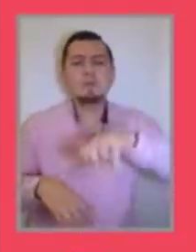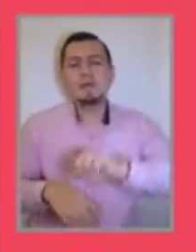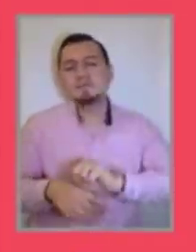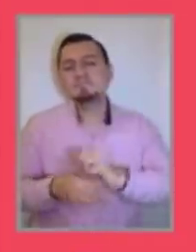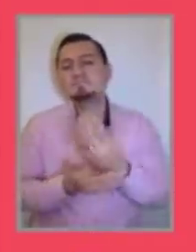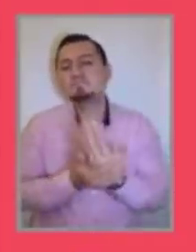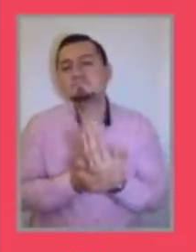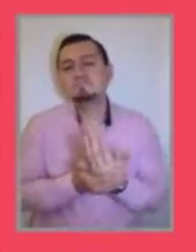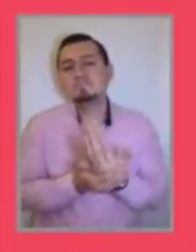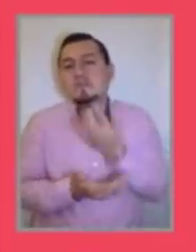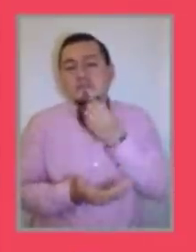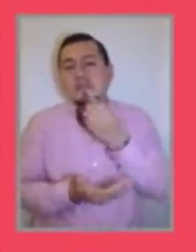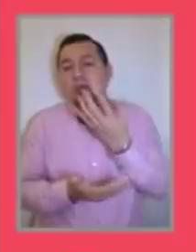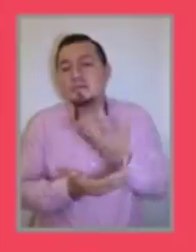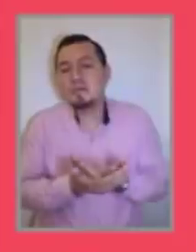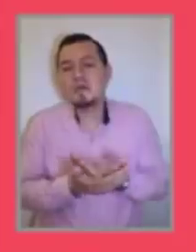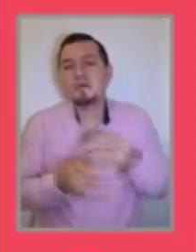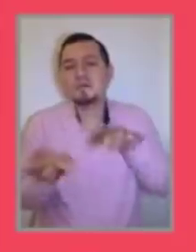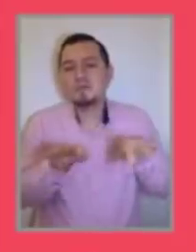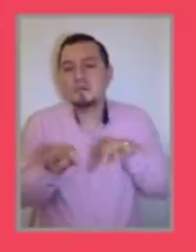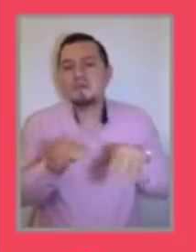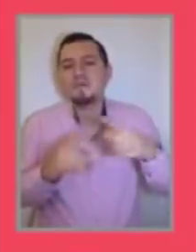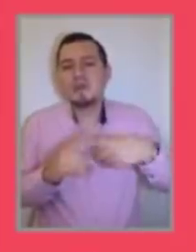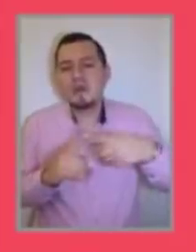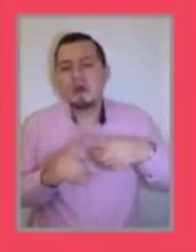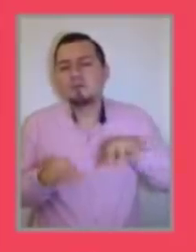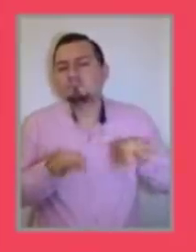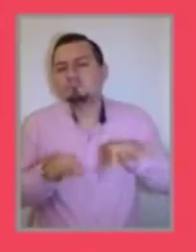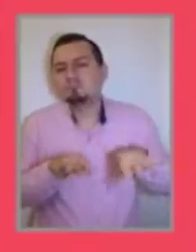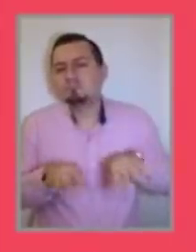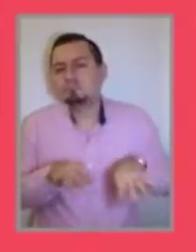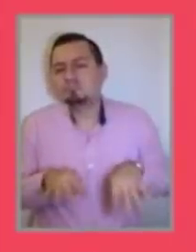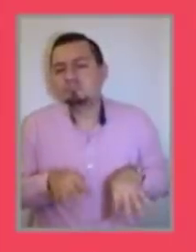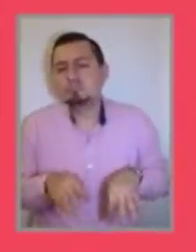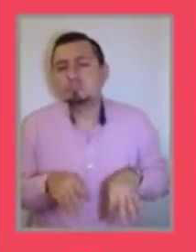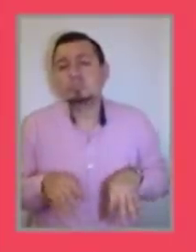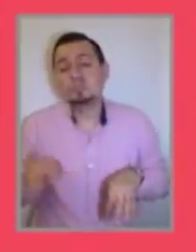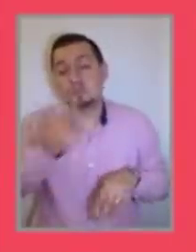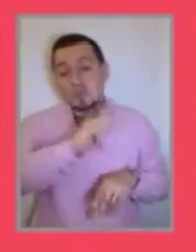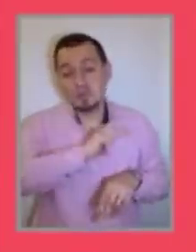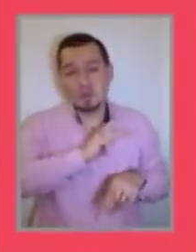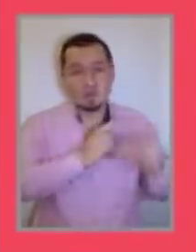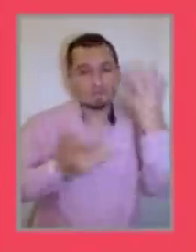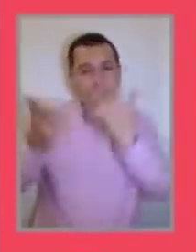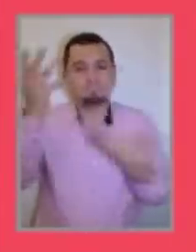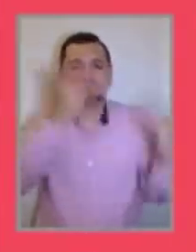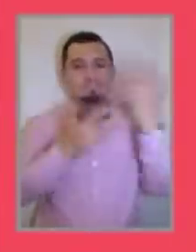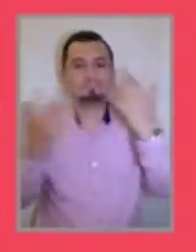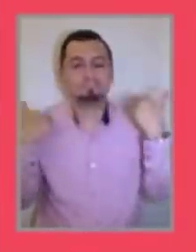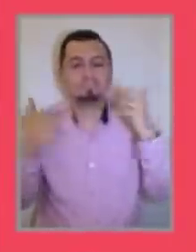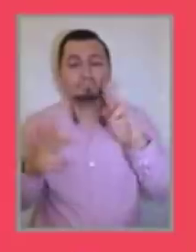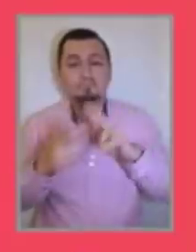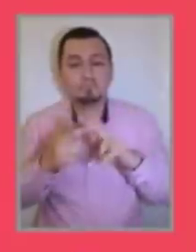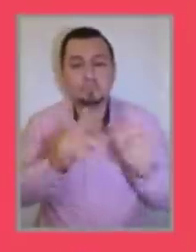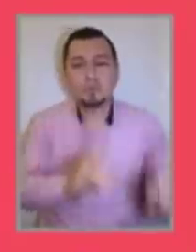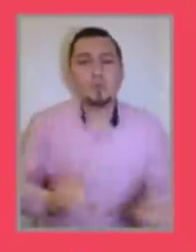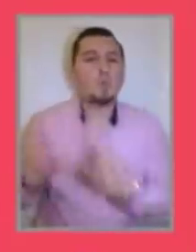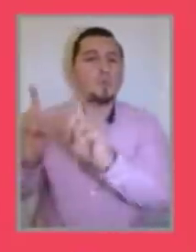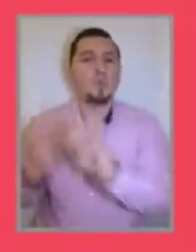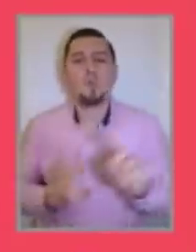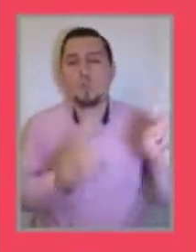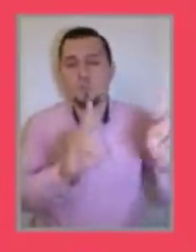ese sentido, dejarán actividades de una semana a otra para que no se distraigan los maestros y se puedan concentrar en la